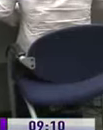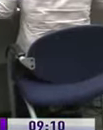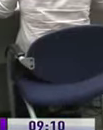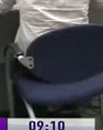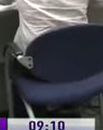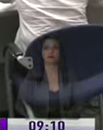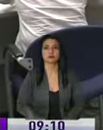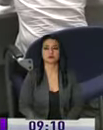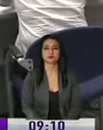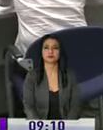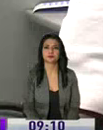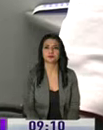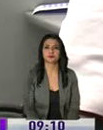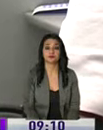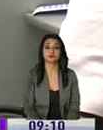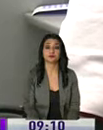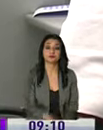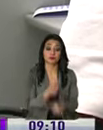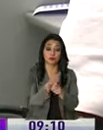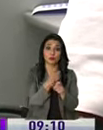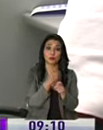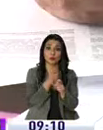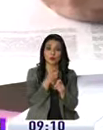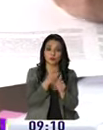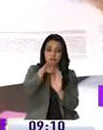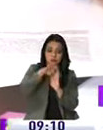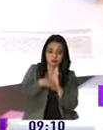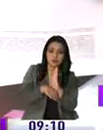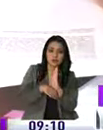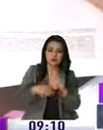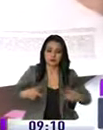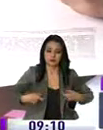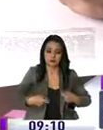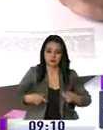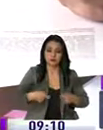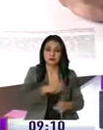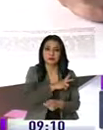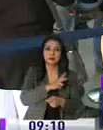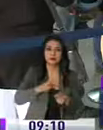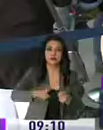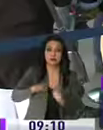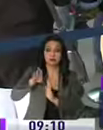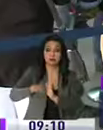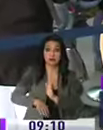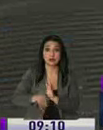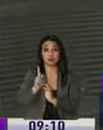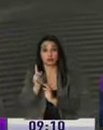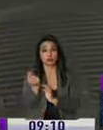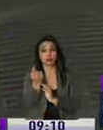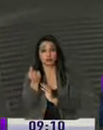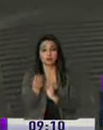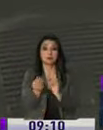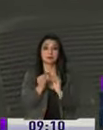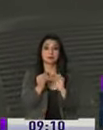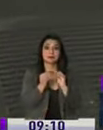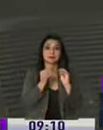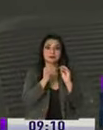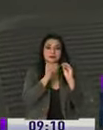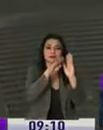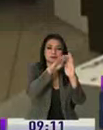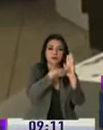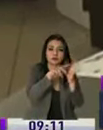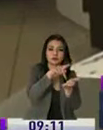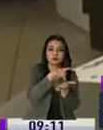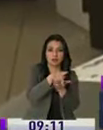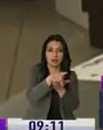$7,903. Con esto, el monto que podrá deducir de los gastos personales se reduce mientras menos cargas posee el contribuyente y al final tendrá